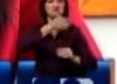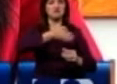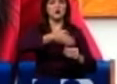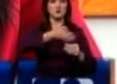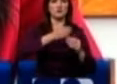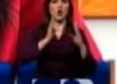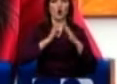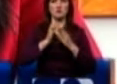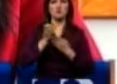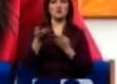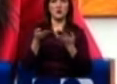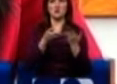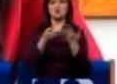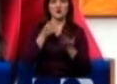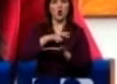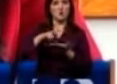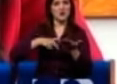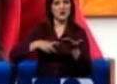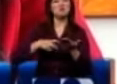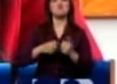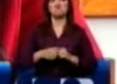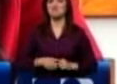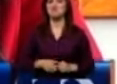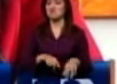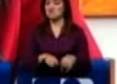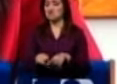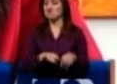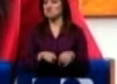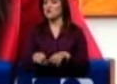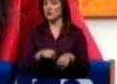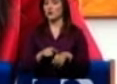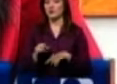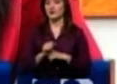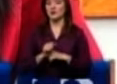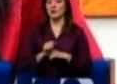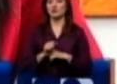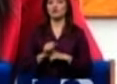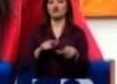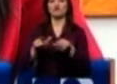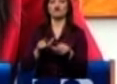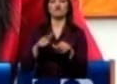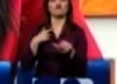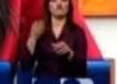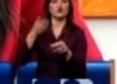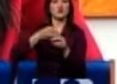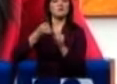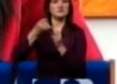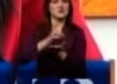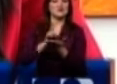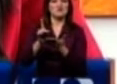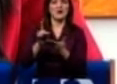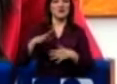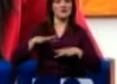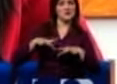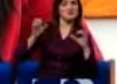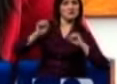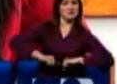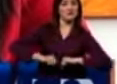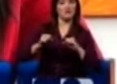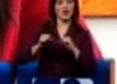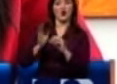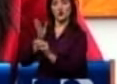congresos y convenciones, aparte de ser nominados como destino líder de fin de semana, destino